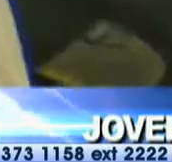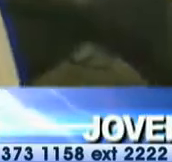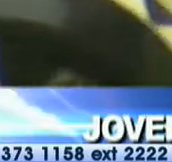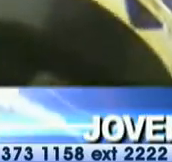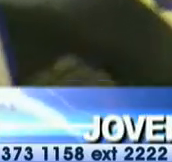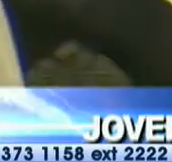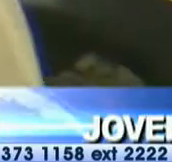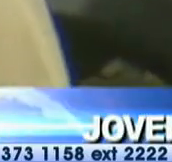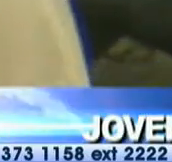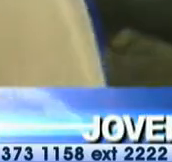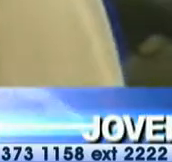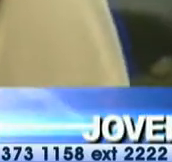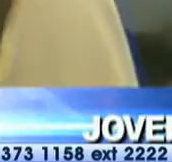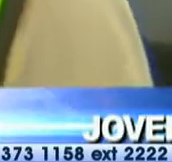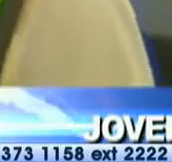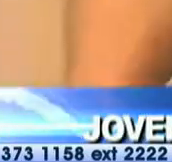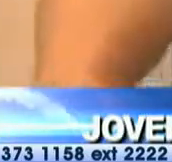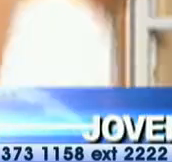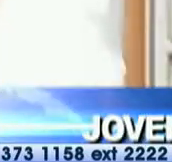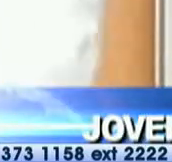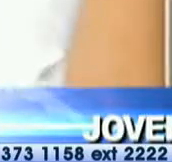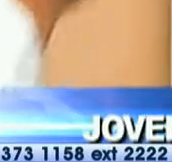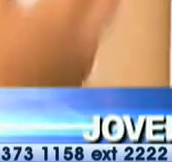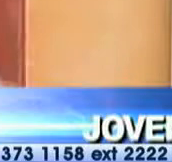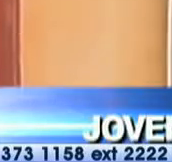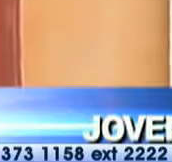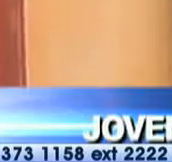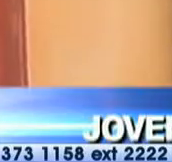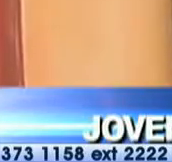tenían permisos y procedieron a clausurarla.